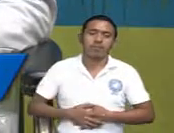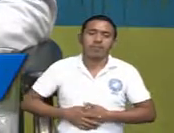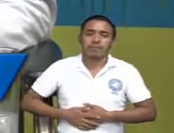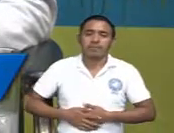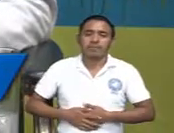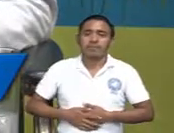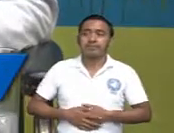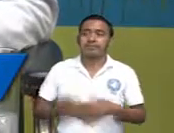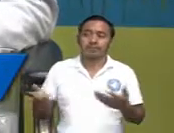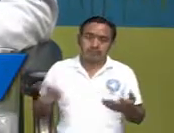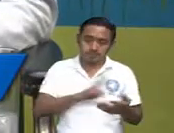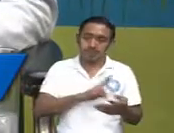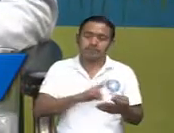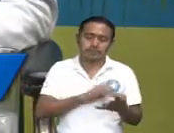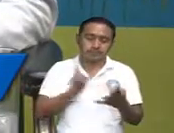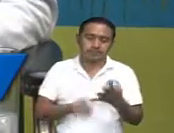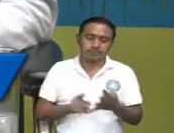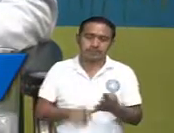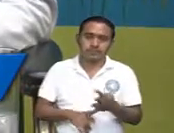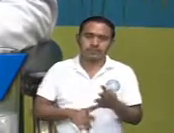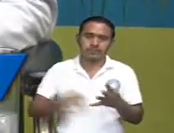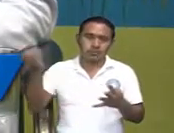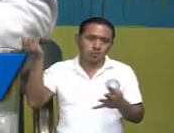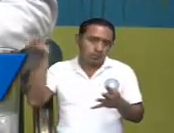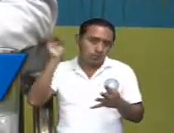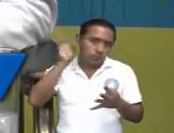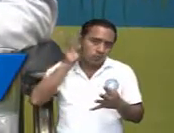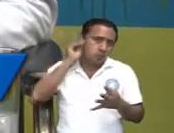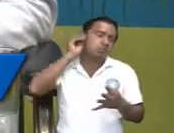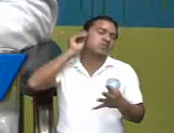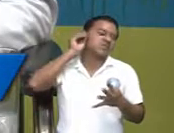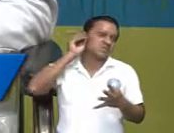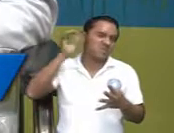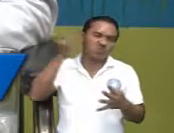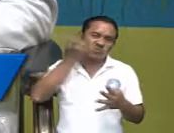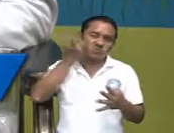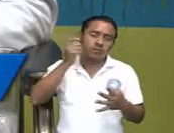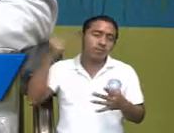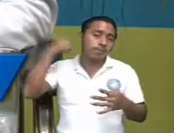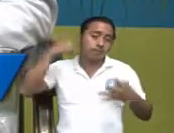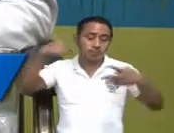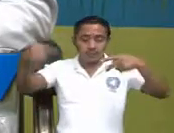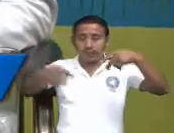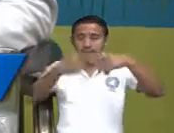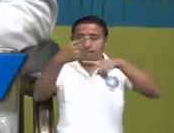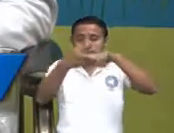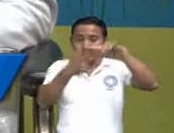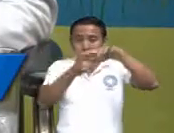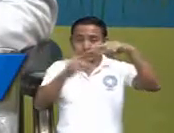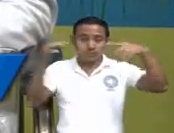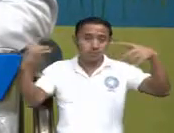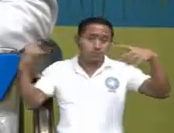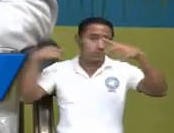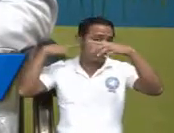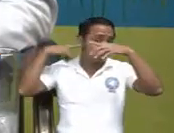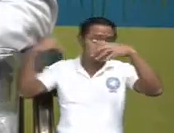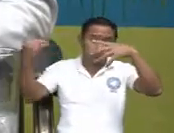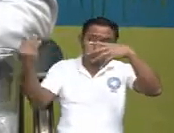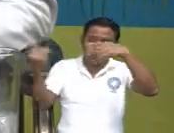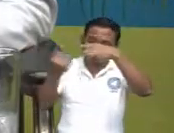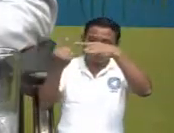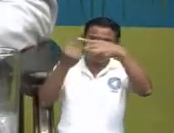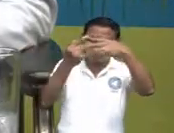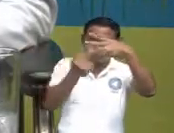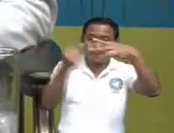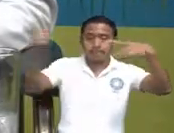tenemos también las infecciones del oído medio que son productos de la este de